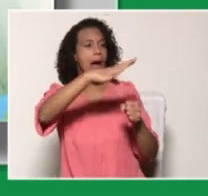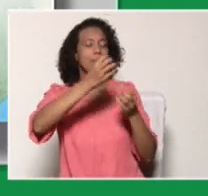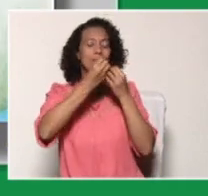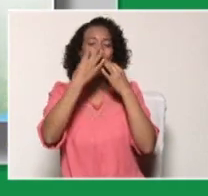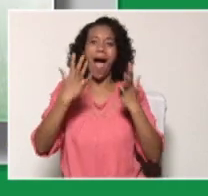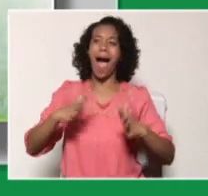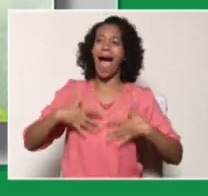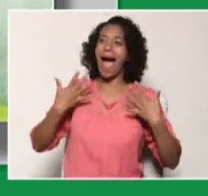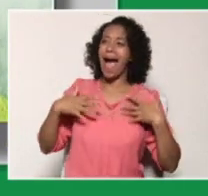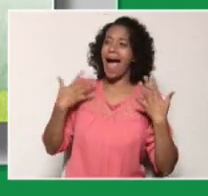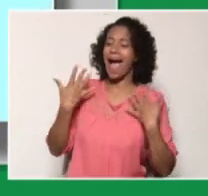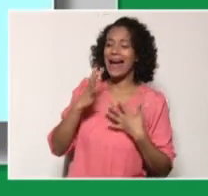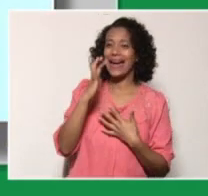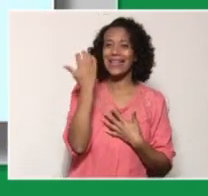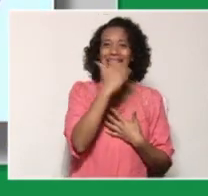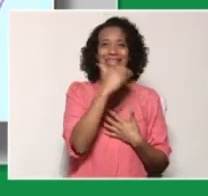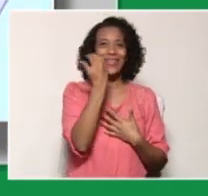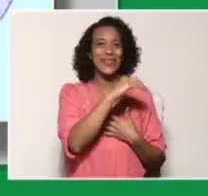¡Lluvia!